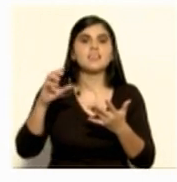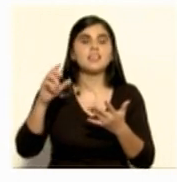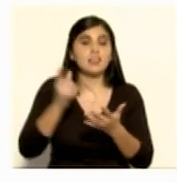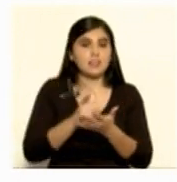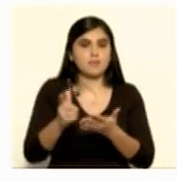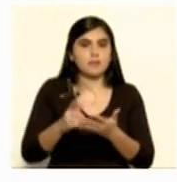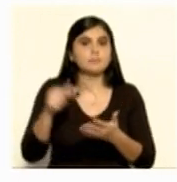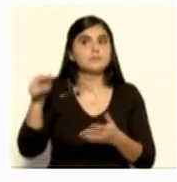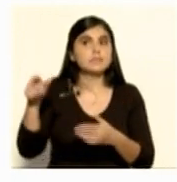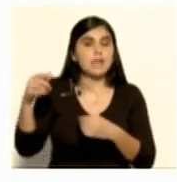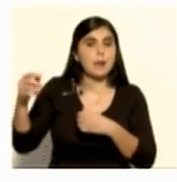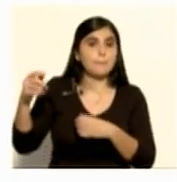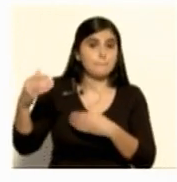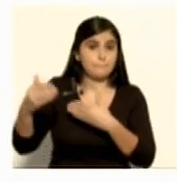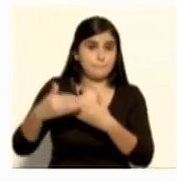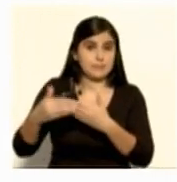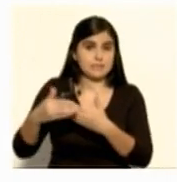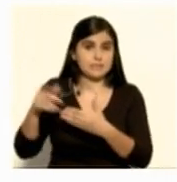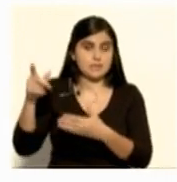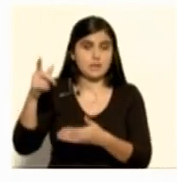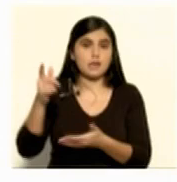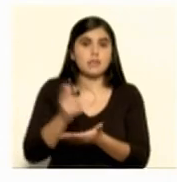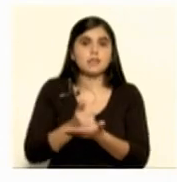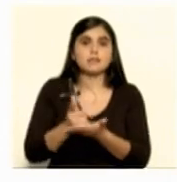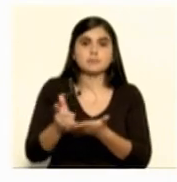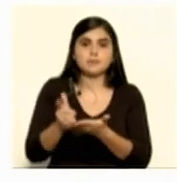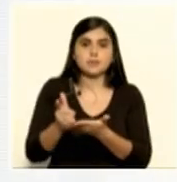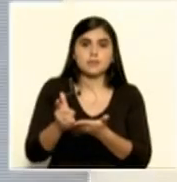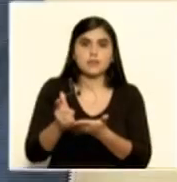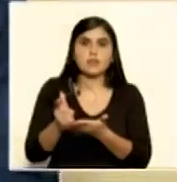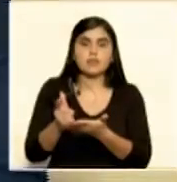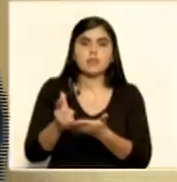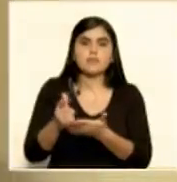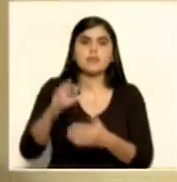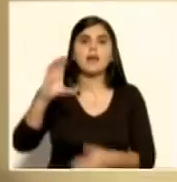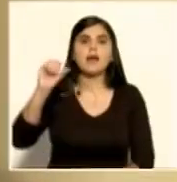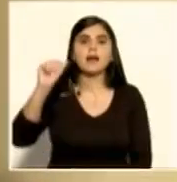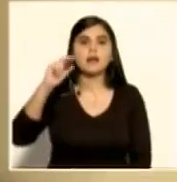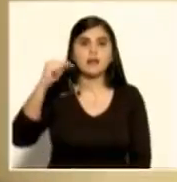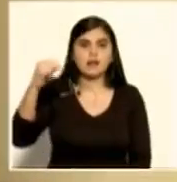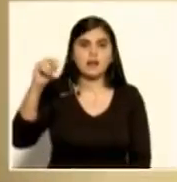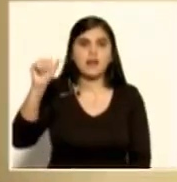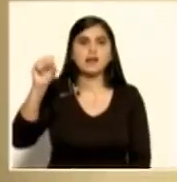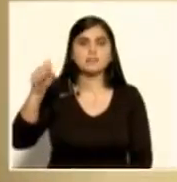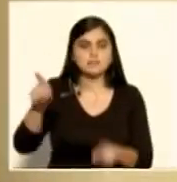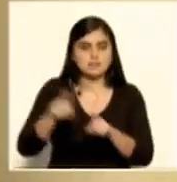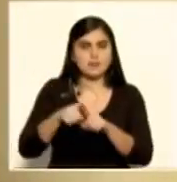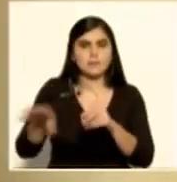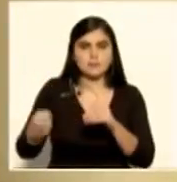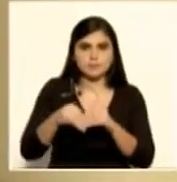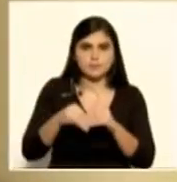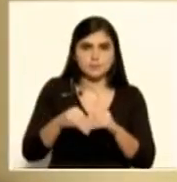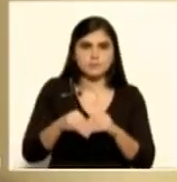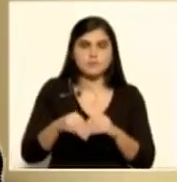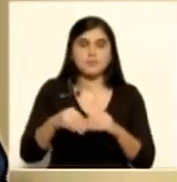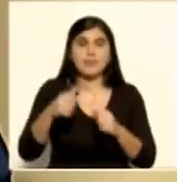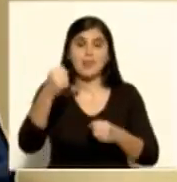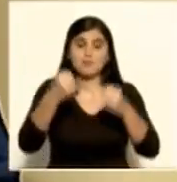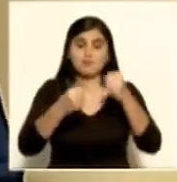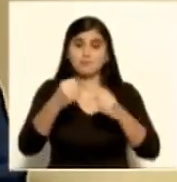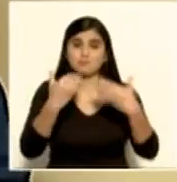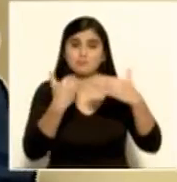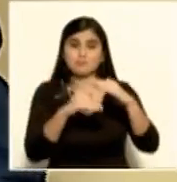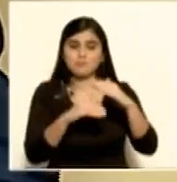Guanacaste. Repito, Bagaces, Liberia, Carrillo y Cañas. En cuanto a la restricción vehicular,